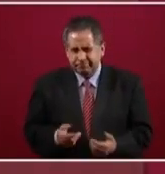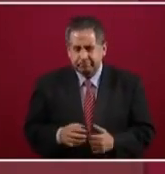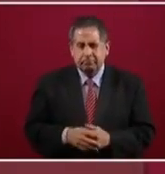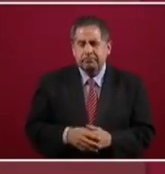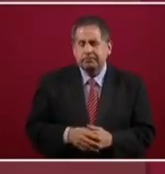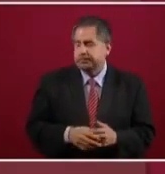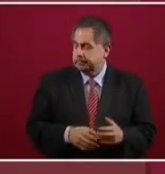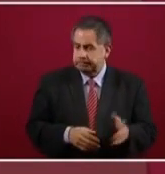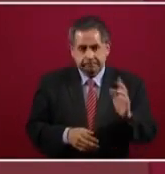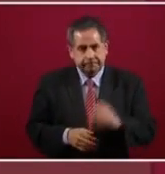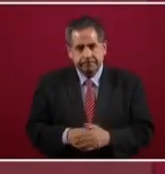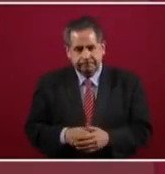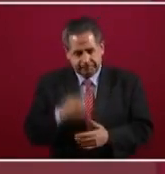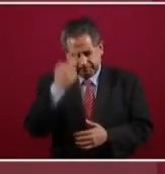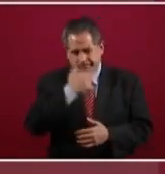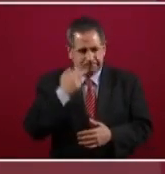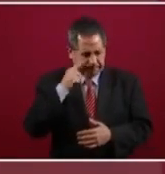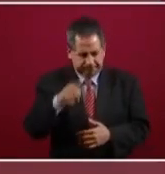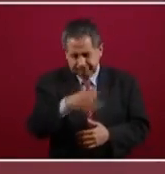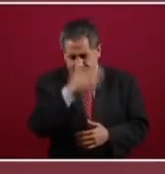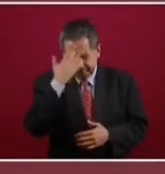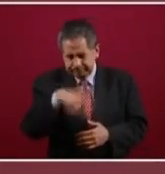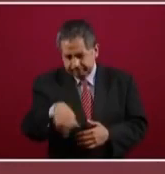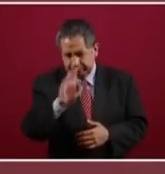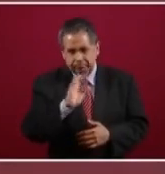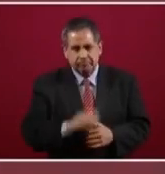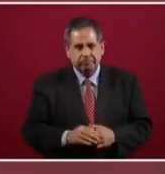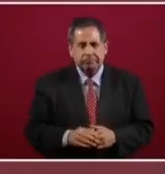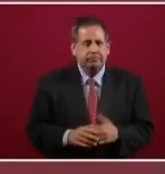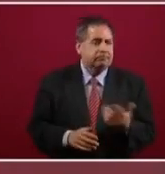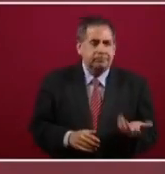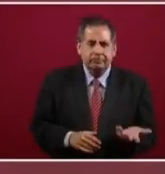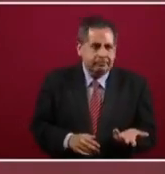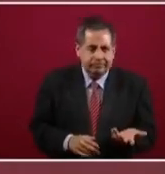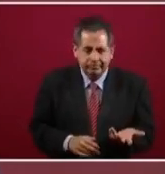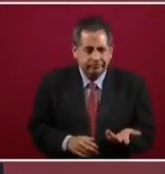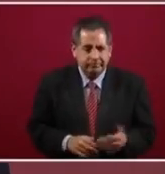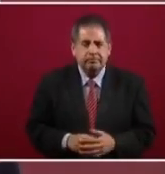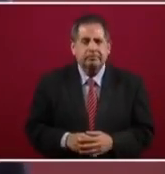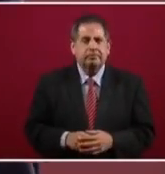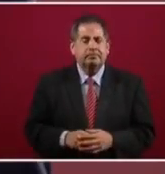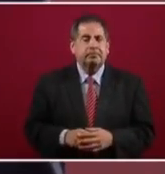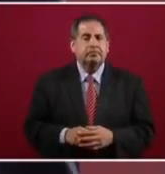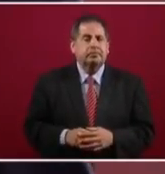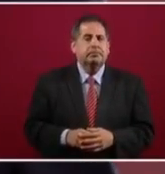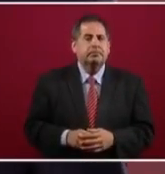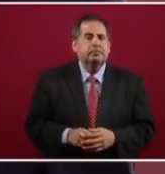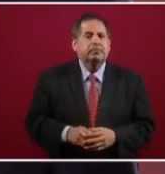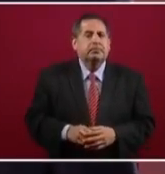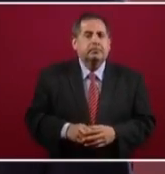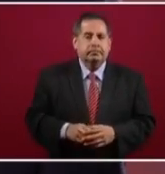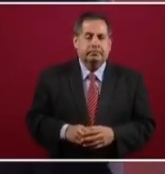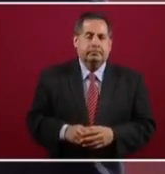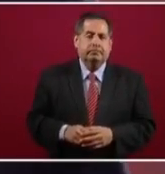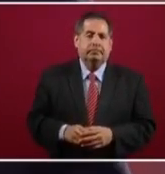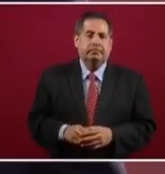Ahí revísenlo. Pero lo más